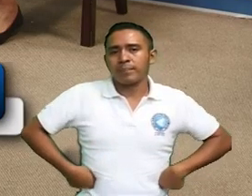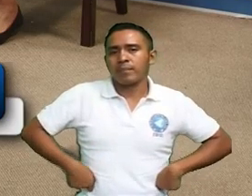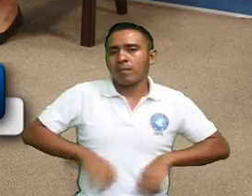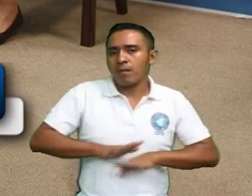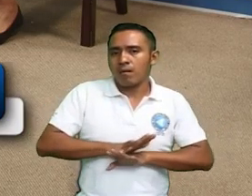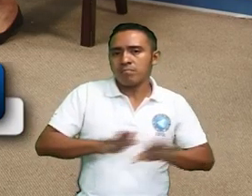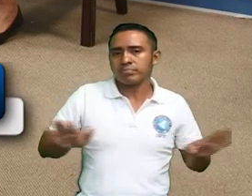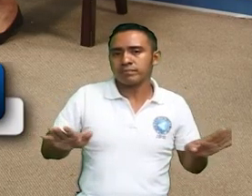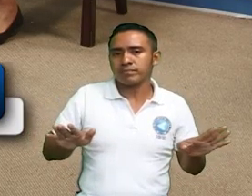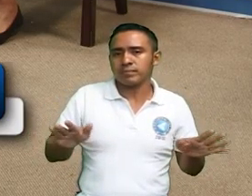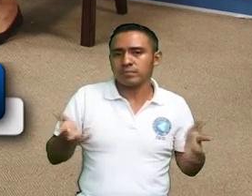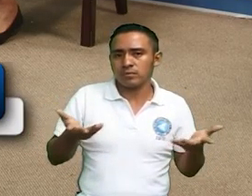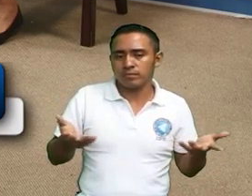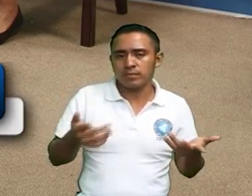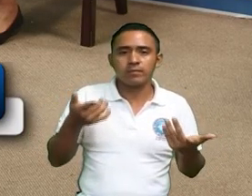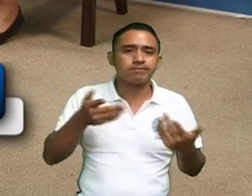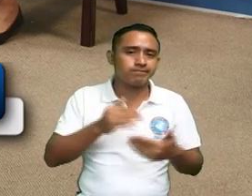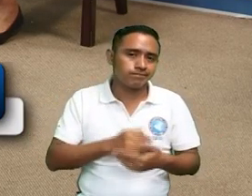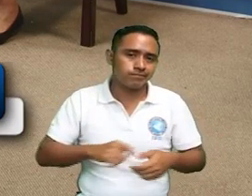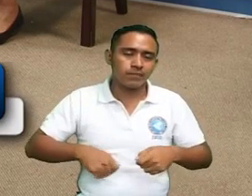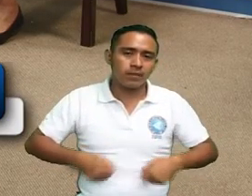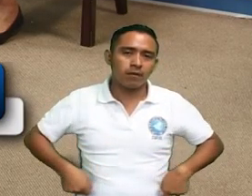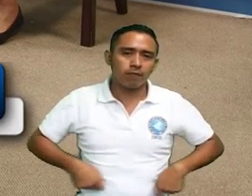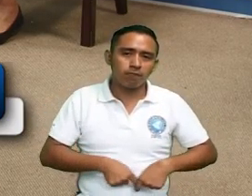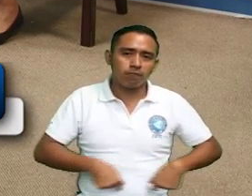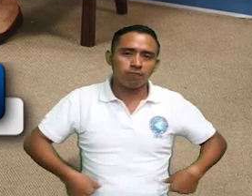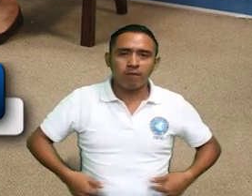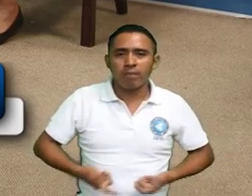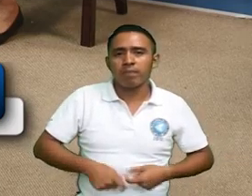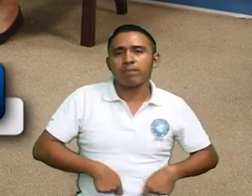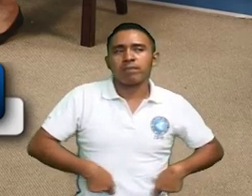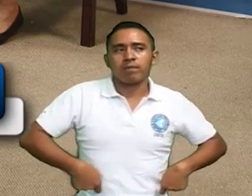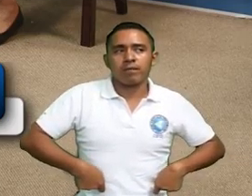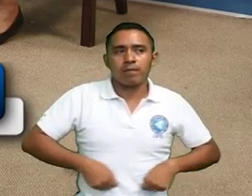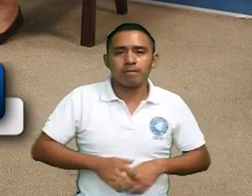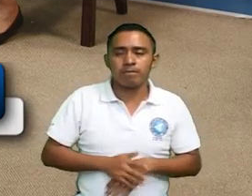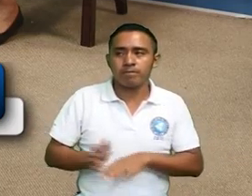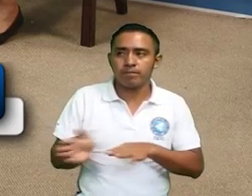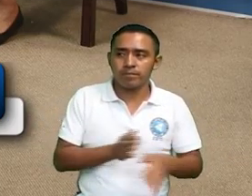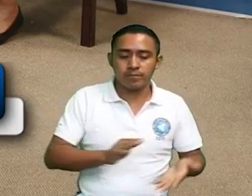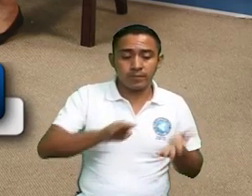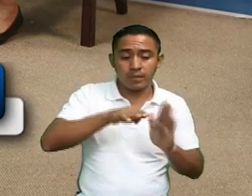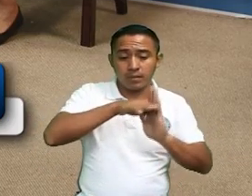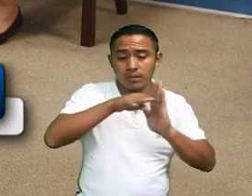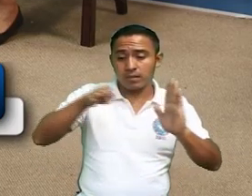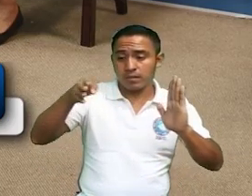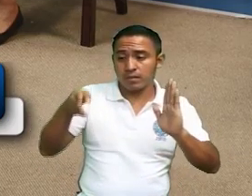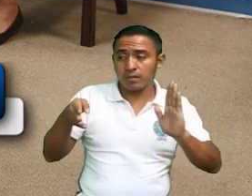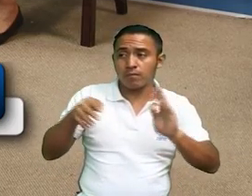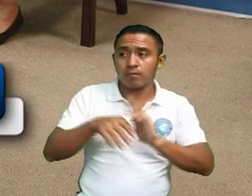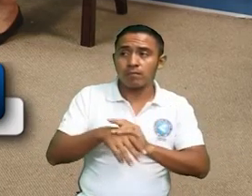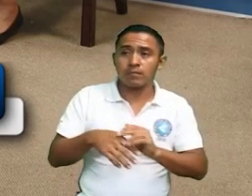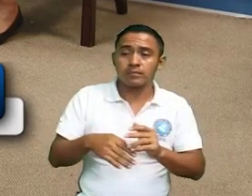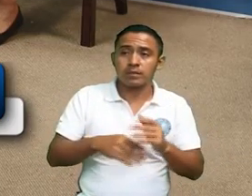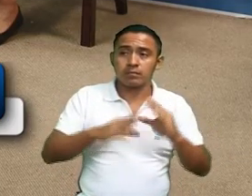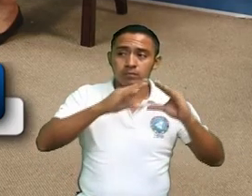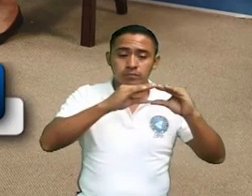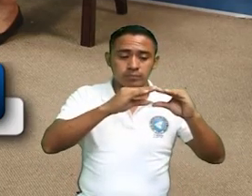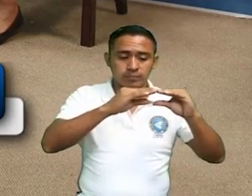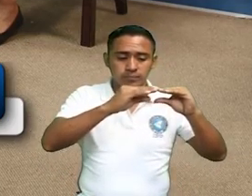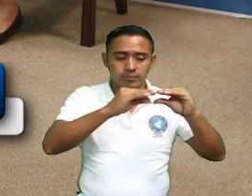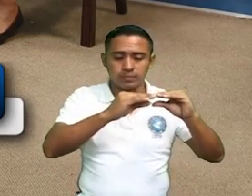cinturones que es lo que más nos ajustamos a veces, y la cama por lo menos dormir con una almohadita que